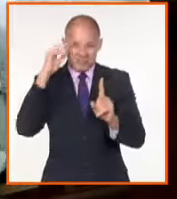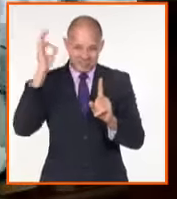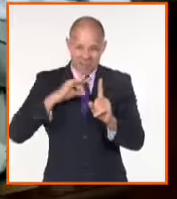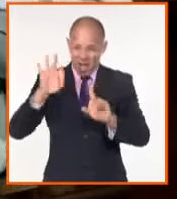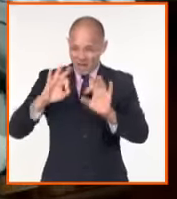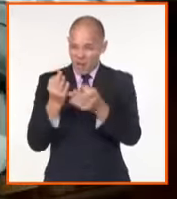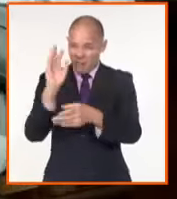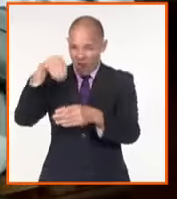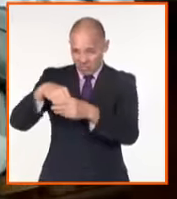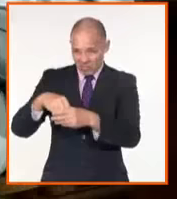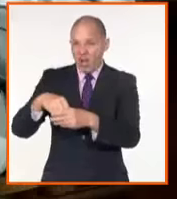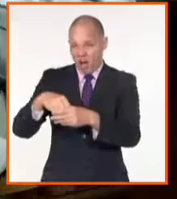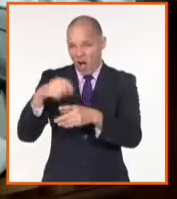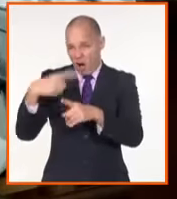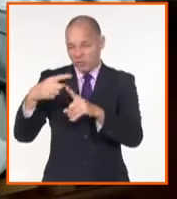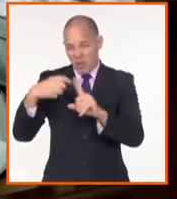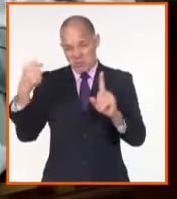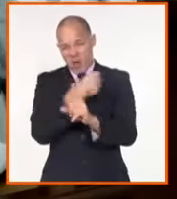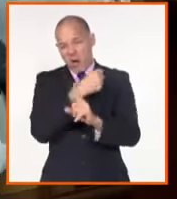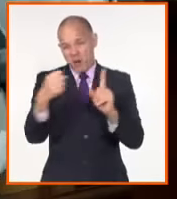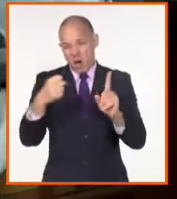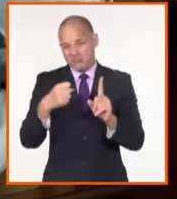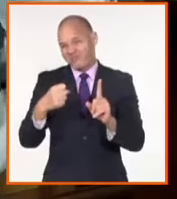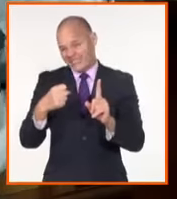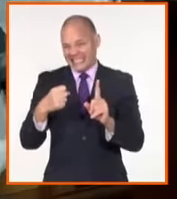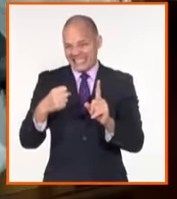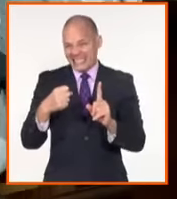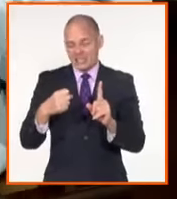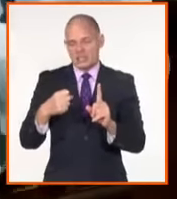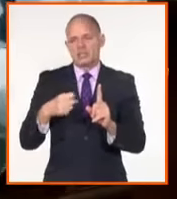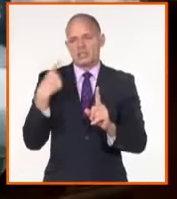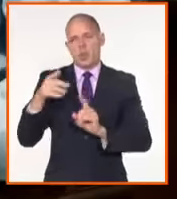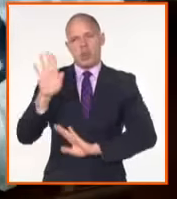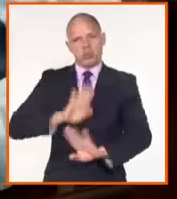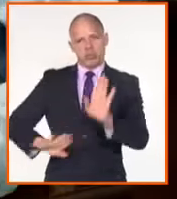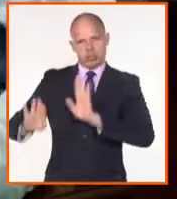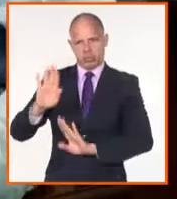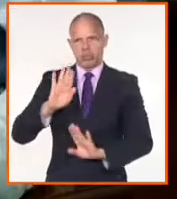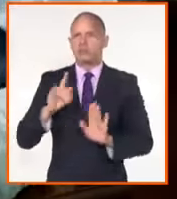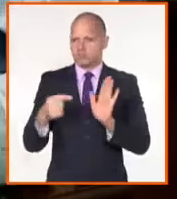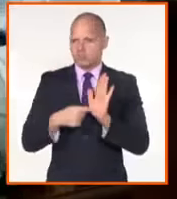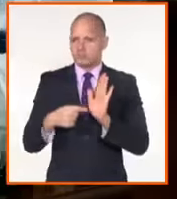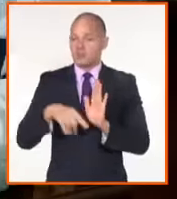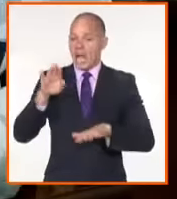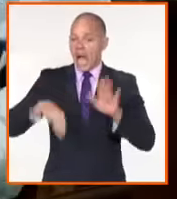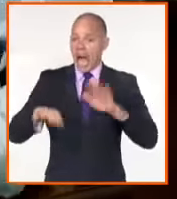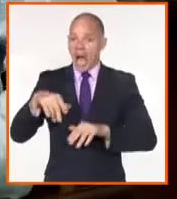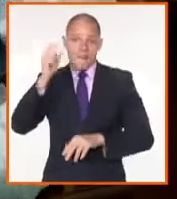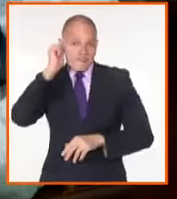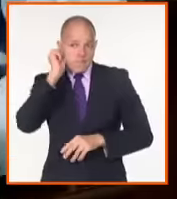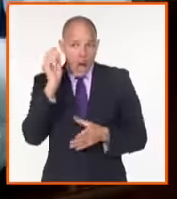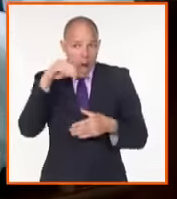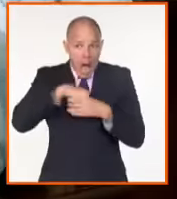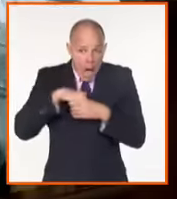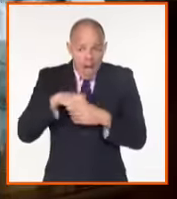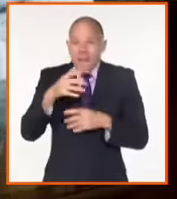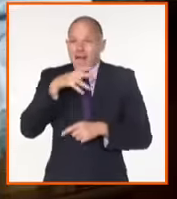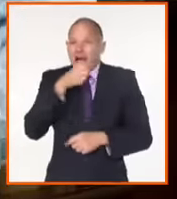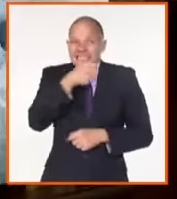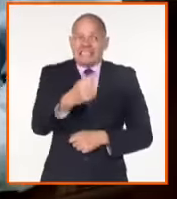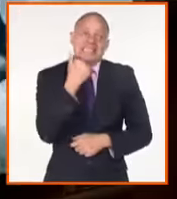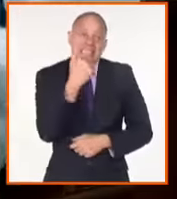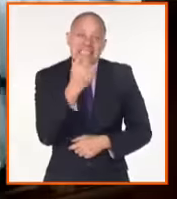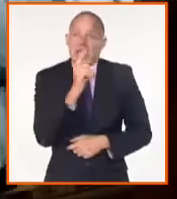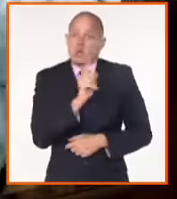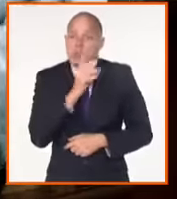porque muchas veces las mujeres que están en situaciones de riesgo con violencia de género no lo denuncian. Entonces tiene que haber